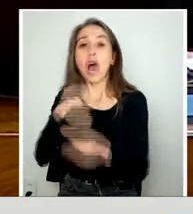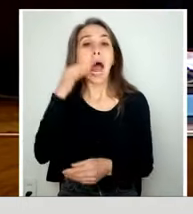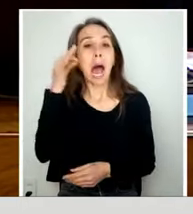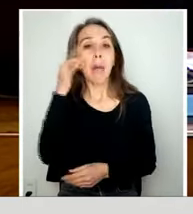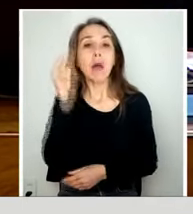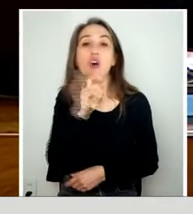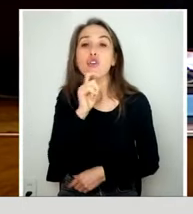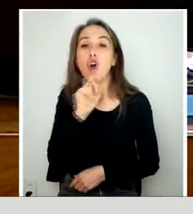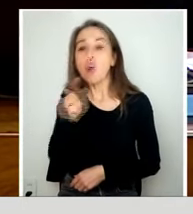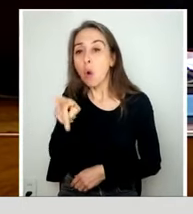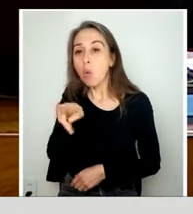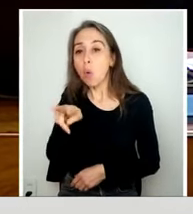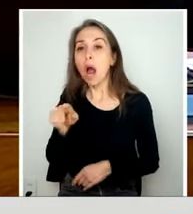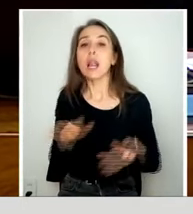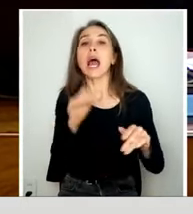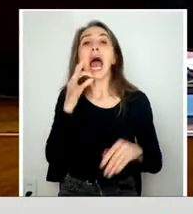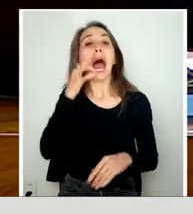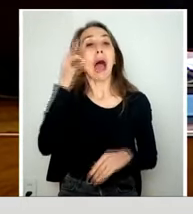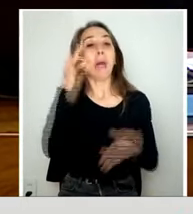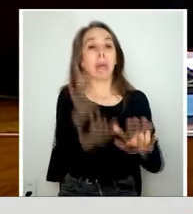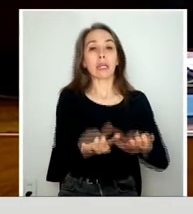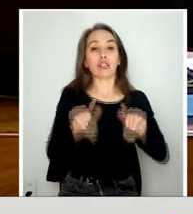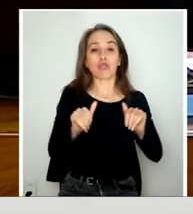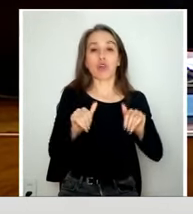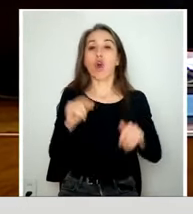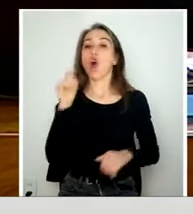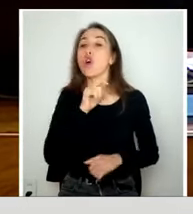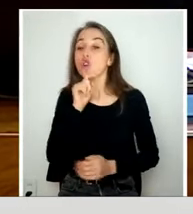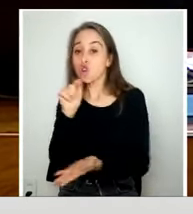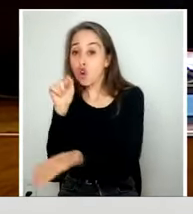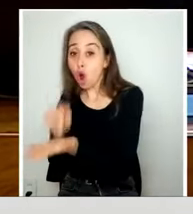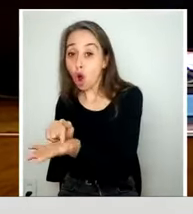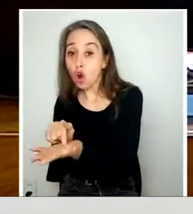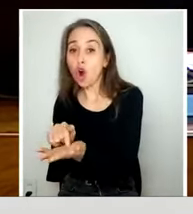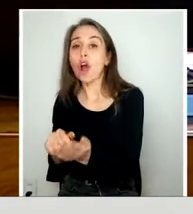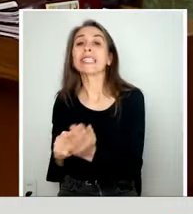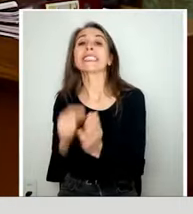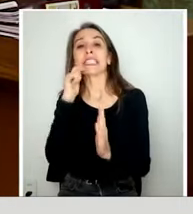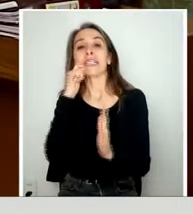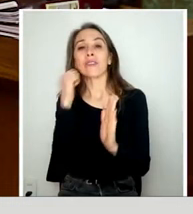son atención o en contra lo hacen por declarar que el proyecto es inadmisible